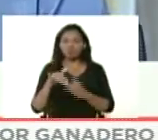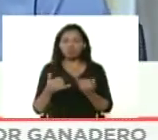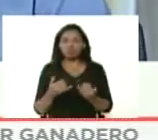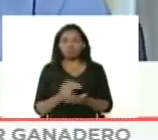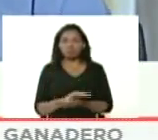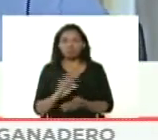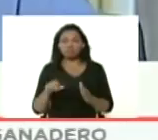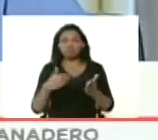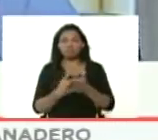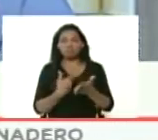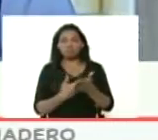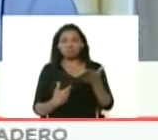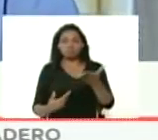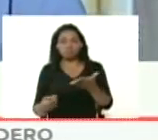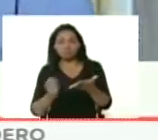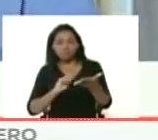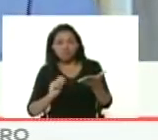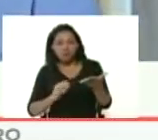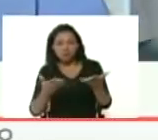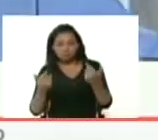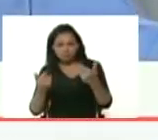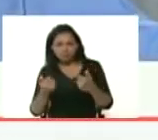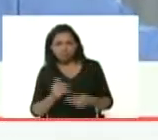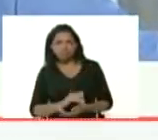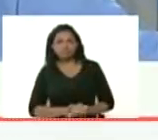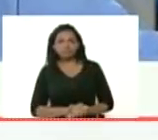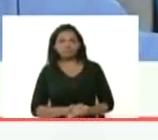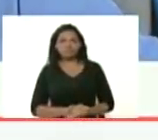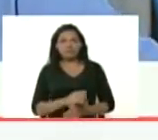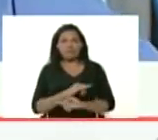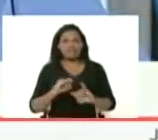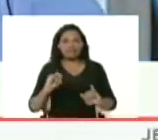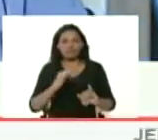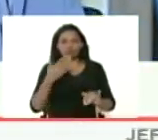está la propuesta para firmarla? Aquí la tengo.